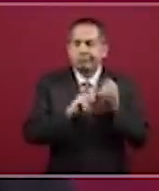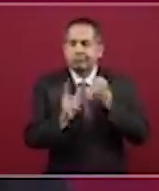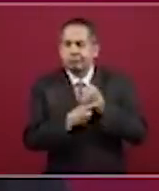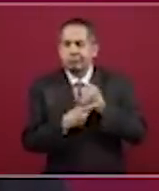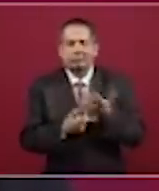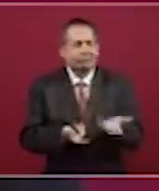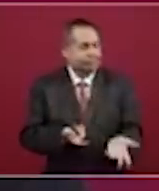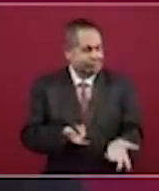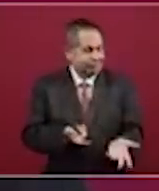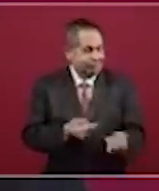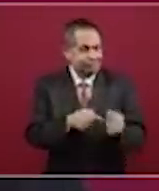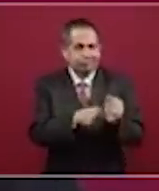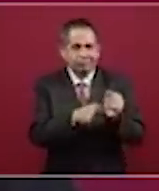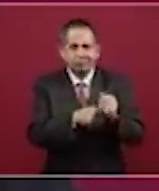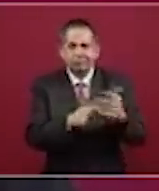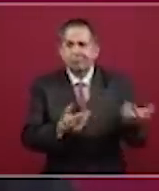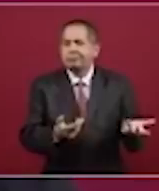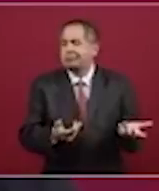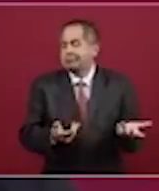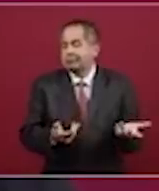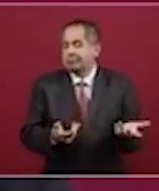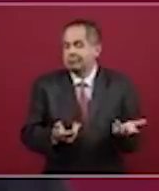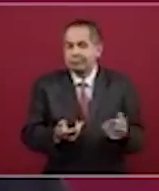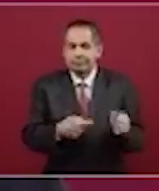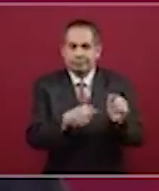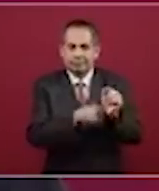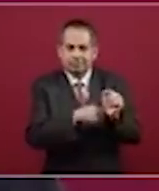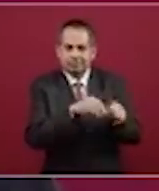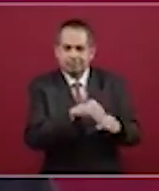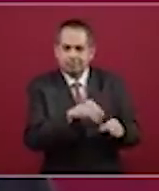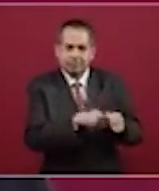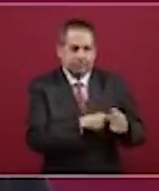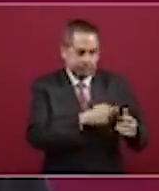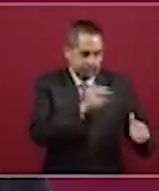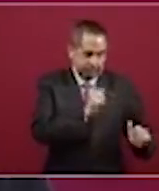Habían otros, los secretos,